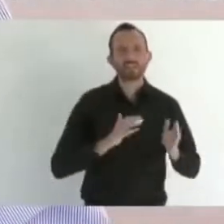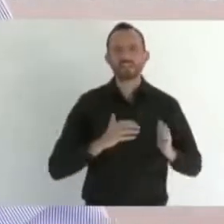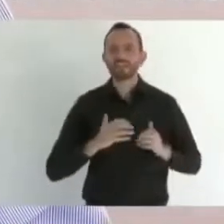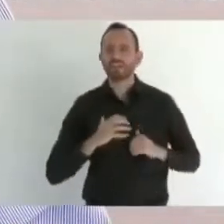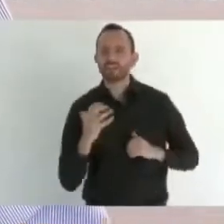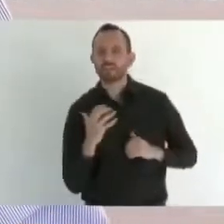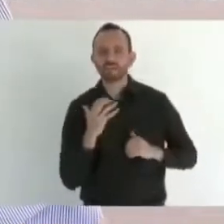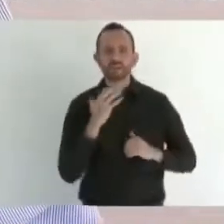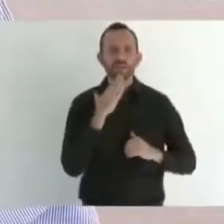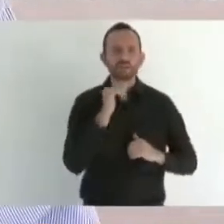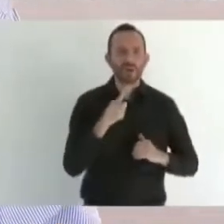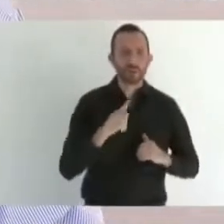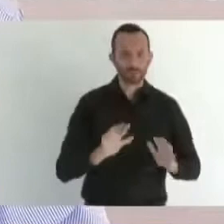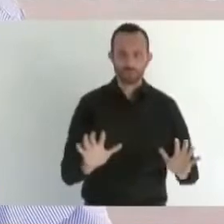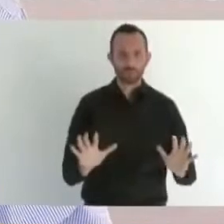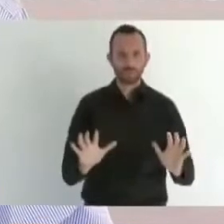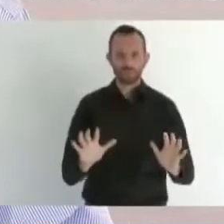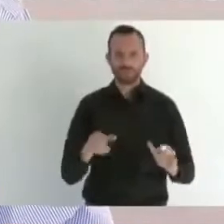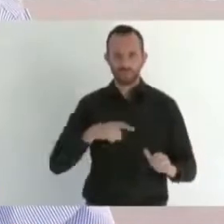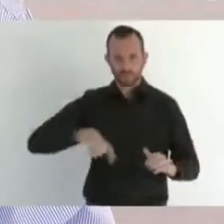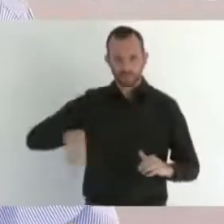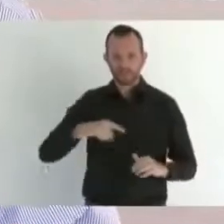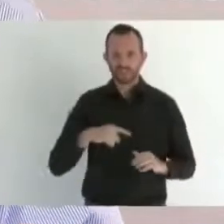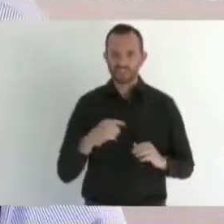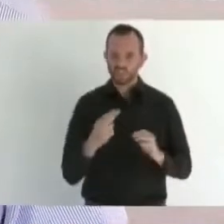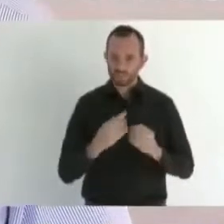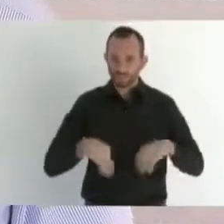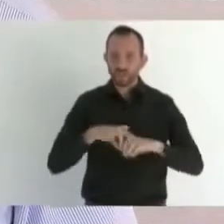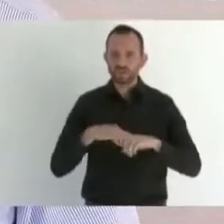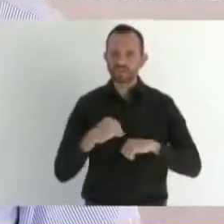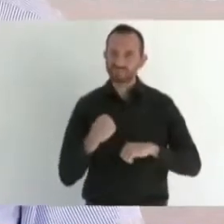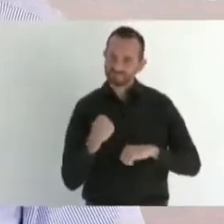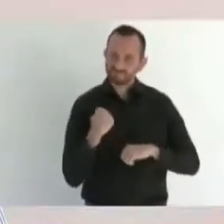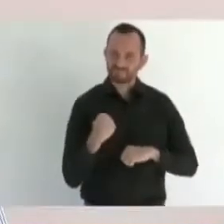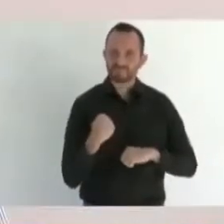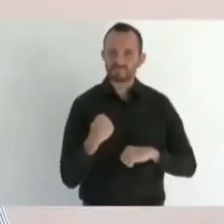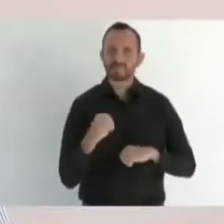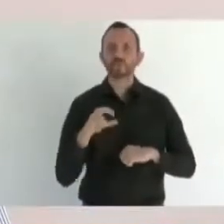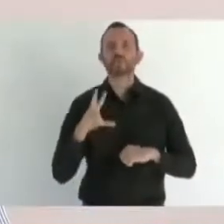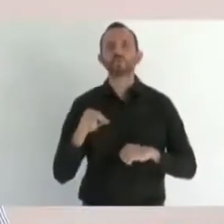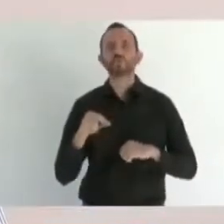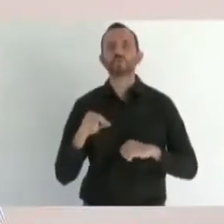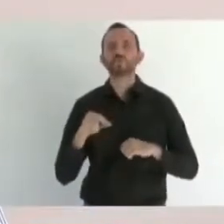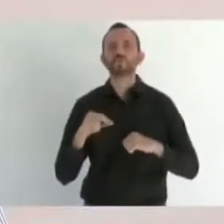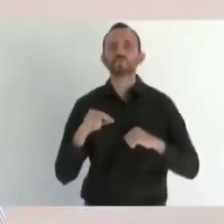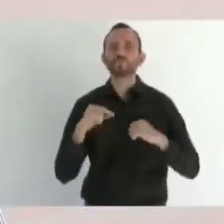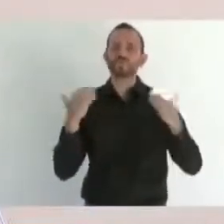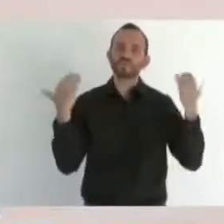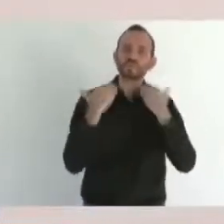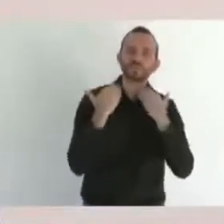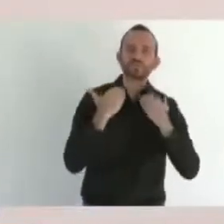y que no se dejen y engañar manipular